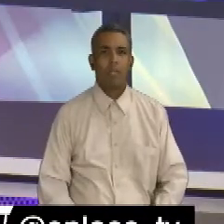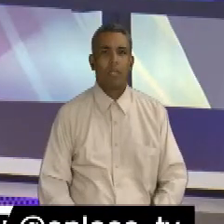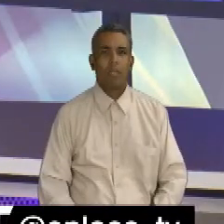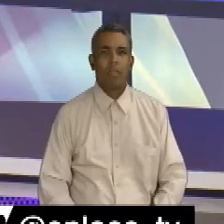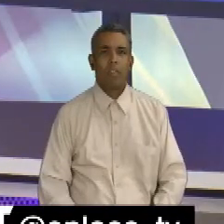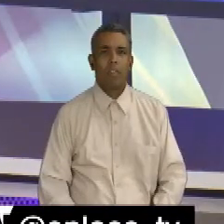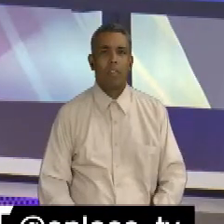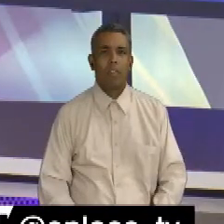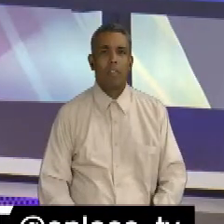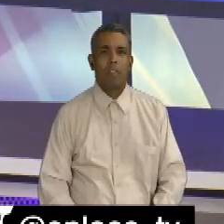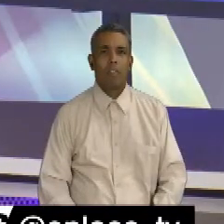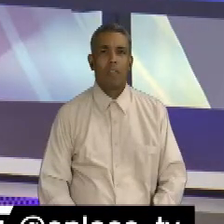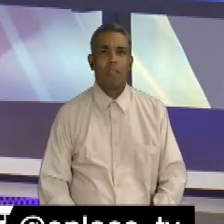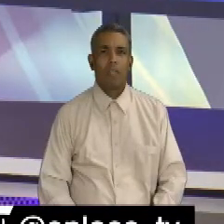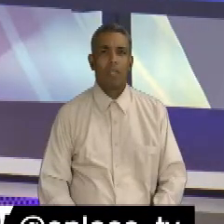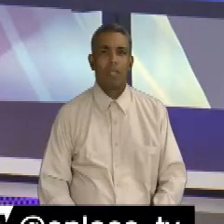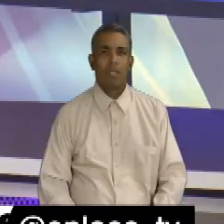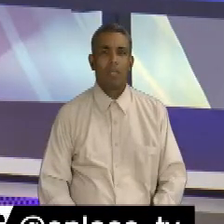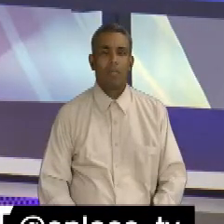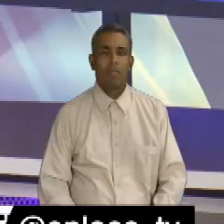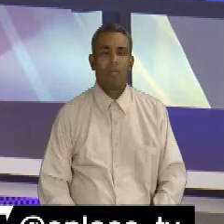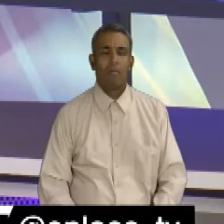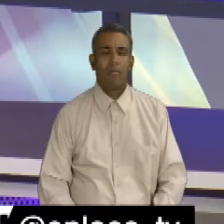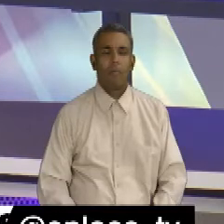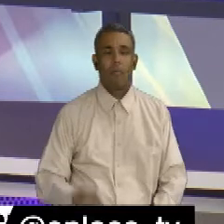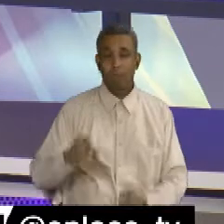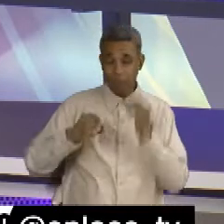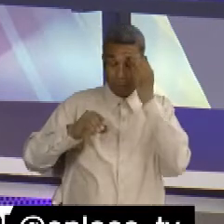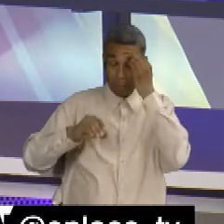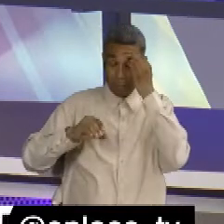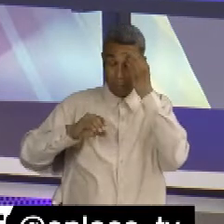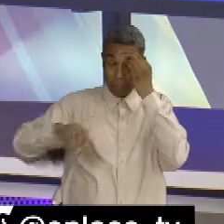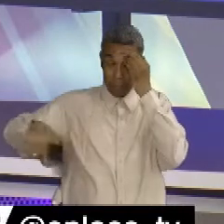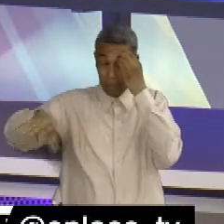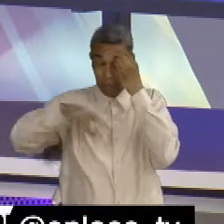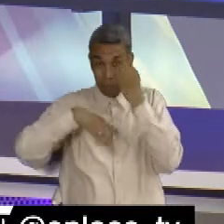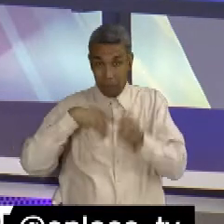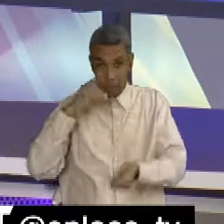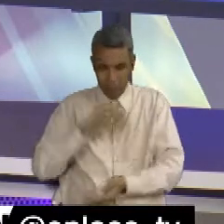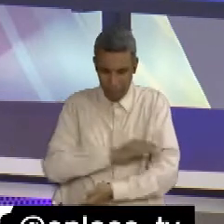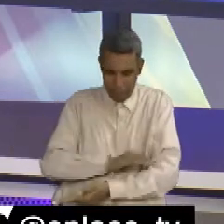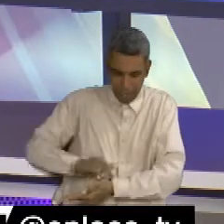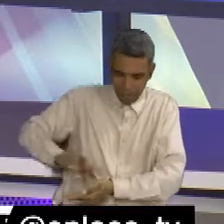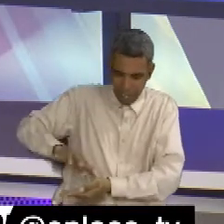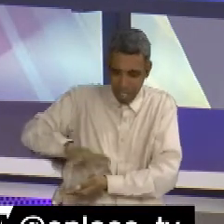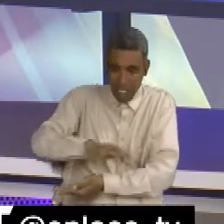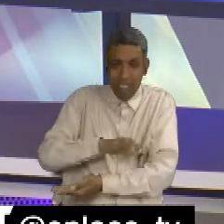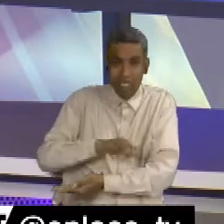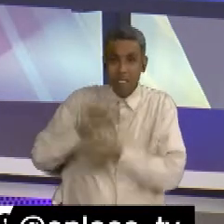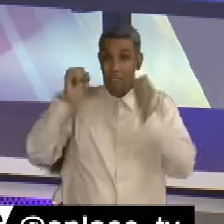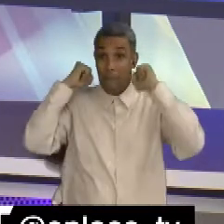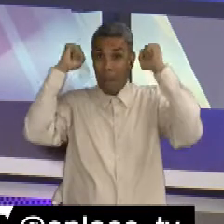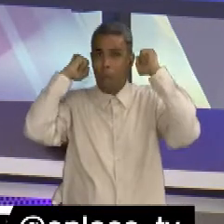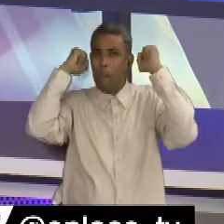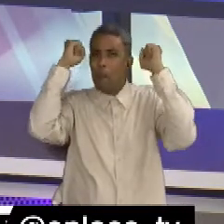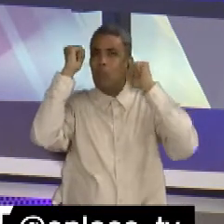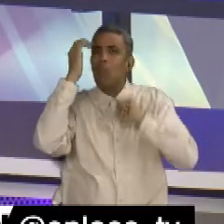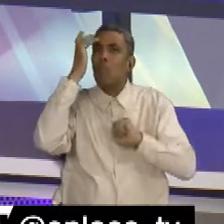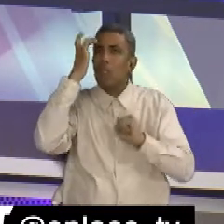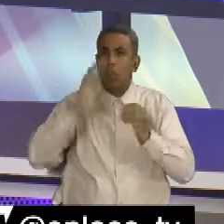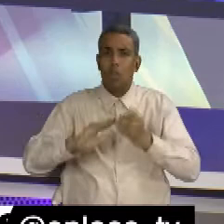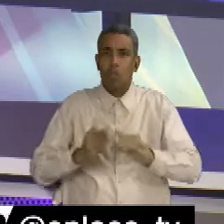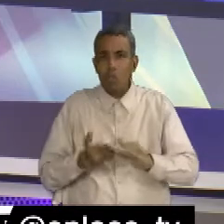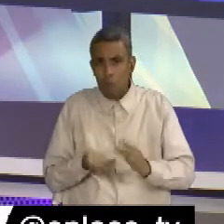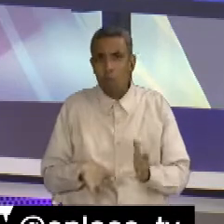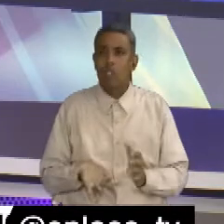En campos de Ecopetrol de Sabana de Torres, la producción está paralizada por reclamos de la comunidad en la contratación de mano de obra. Directivos de la compañía aseguran